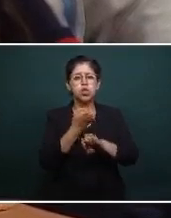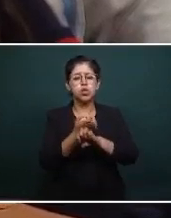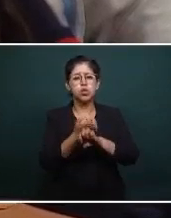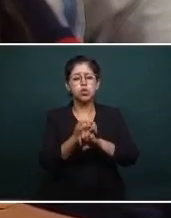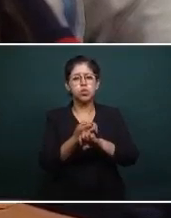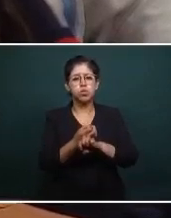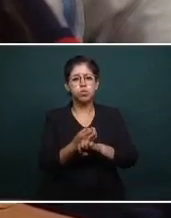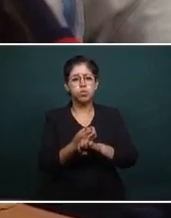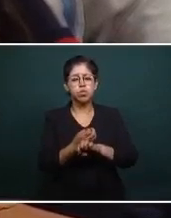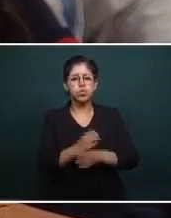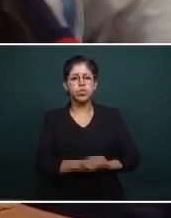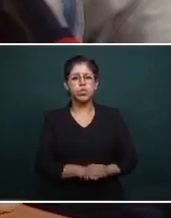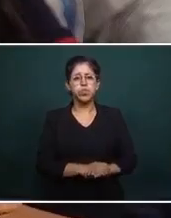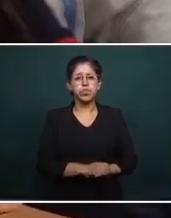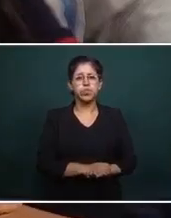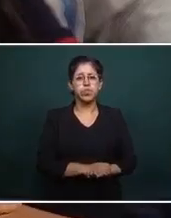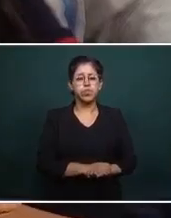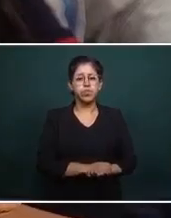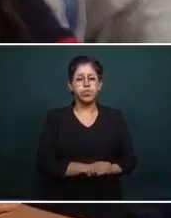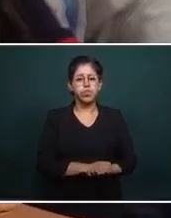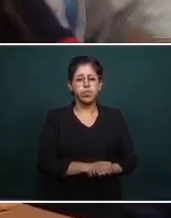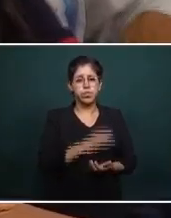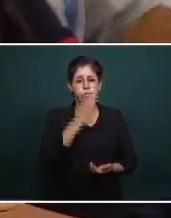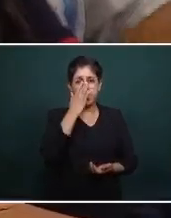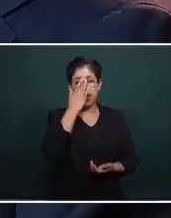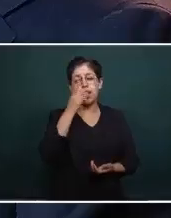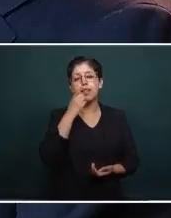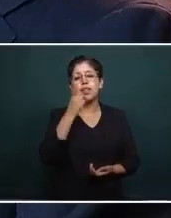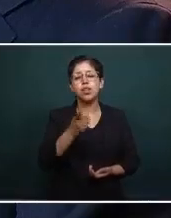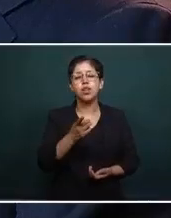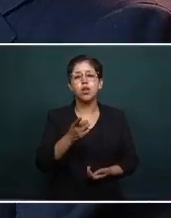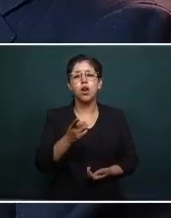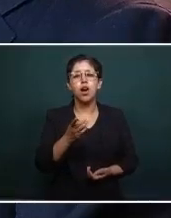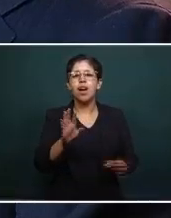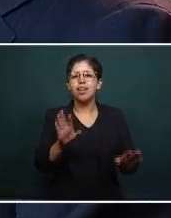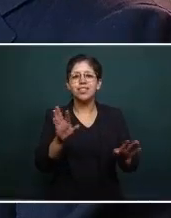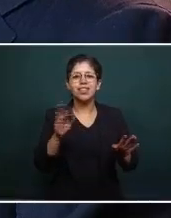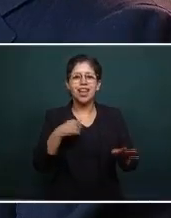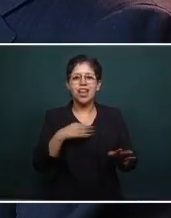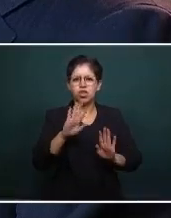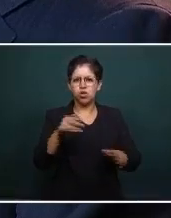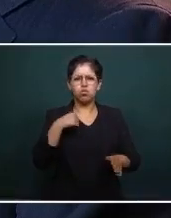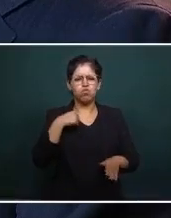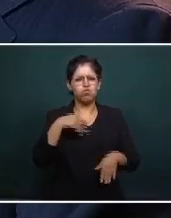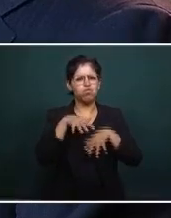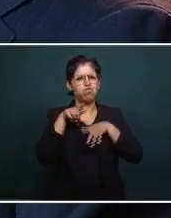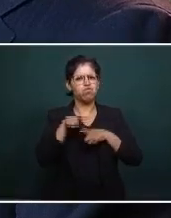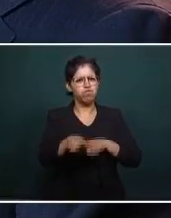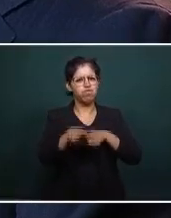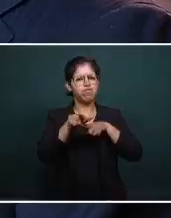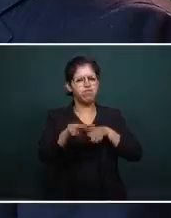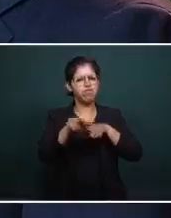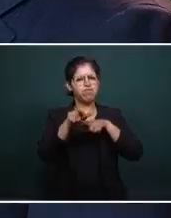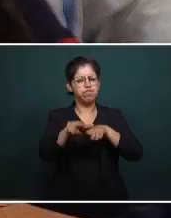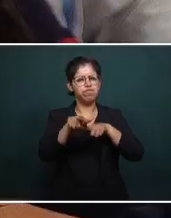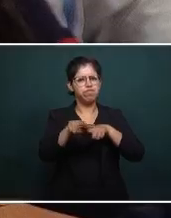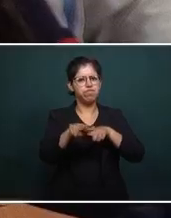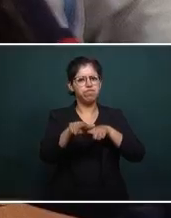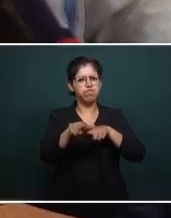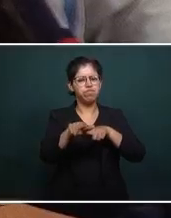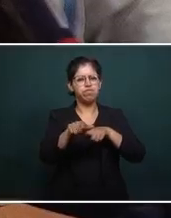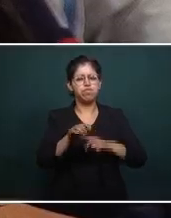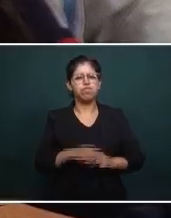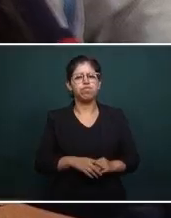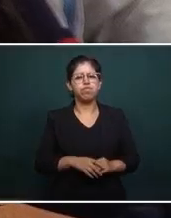que ha realizado ya y ahora en esta segunda campaña, pues no ha bajado la guardia y ha mantenido justamente como una